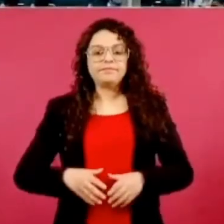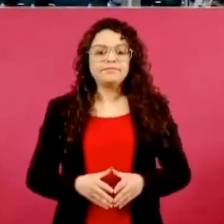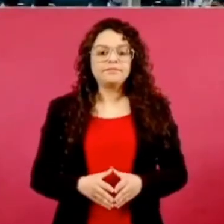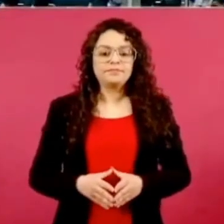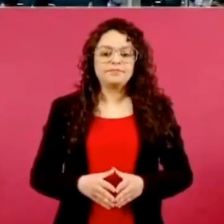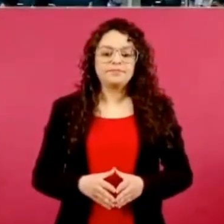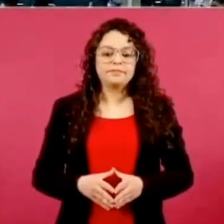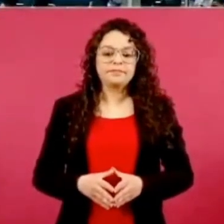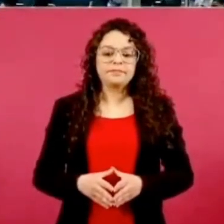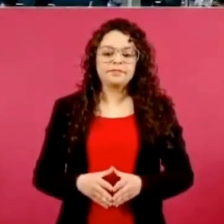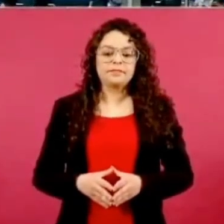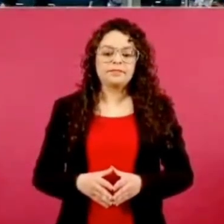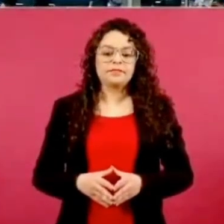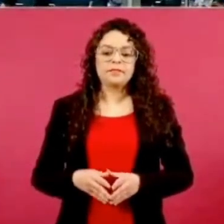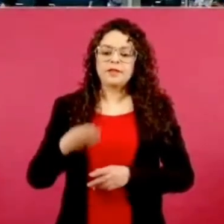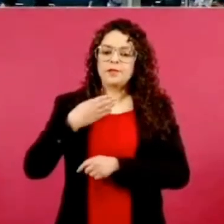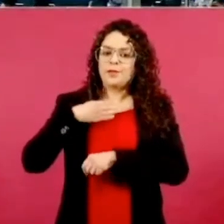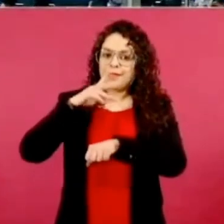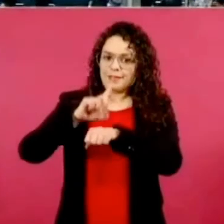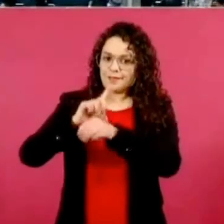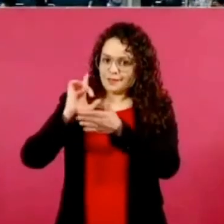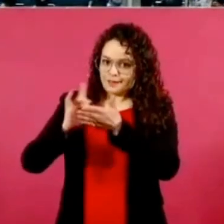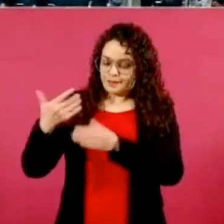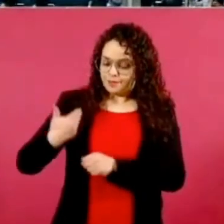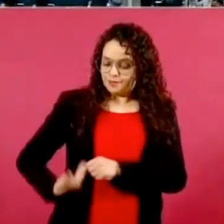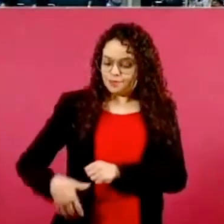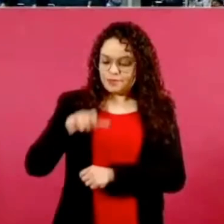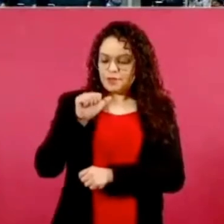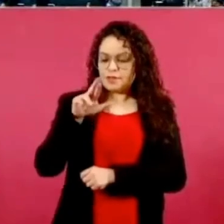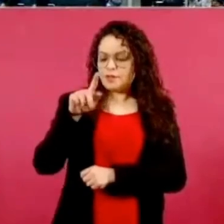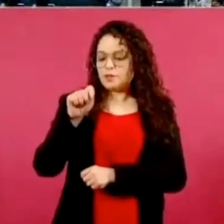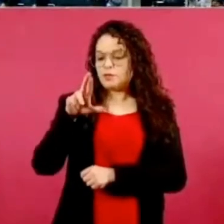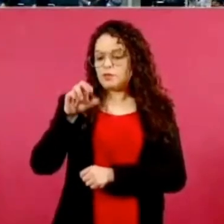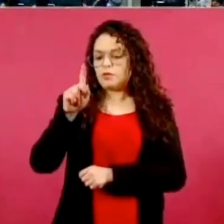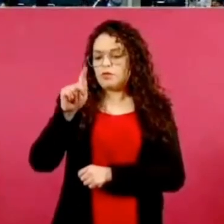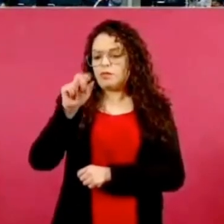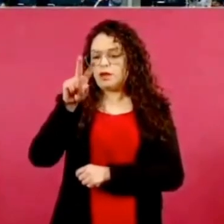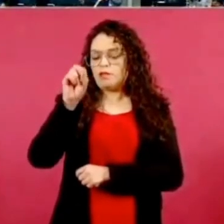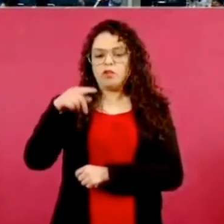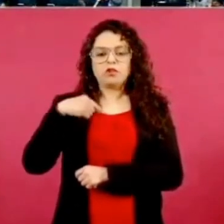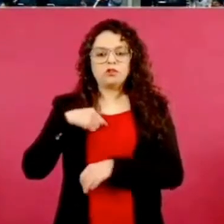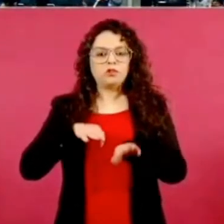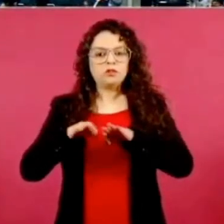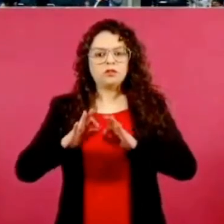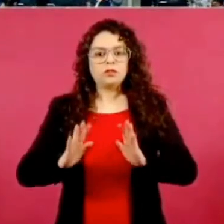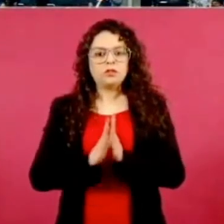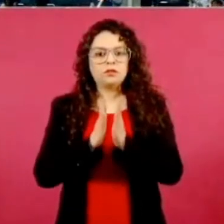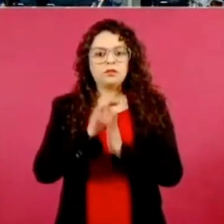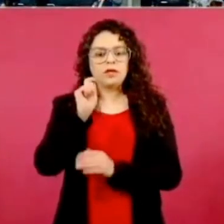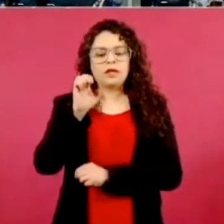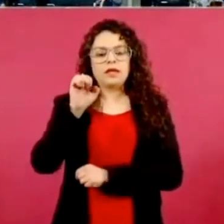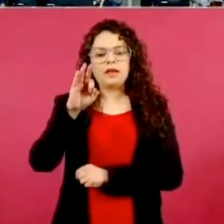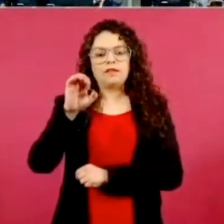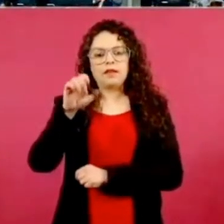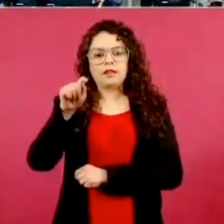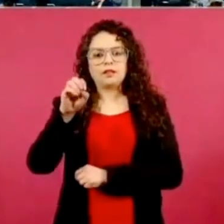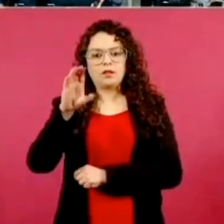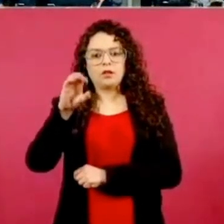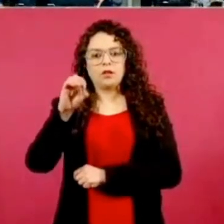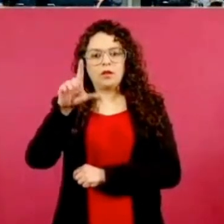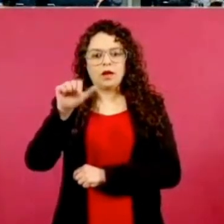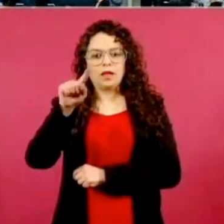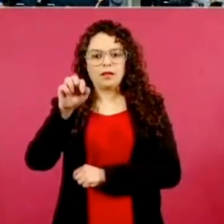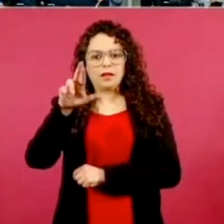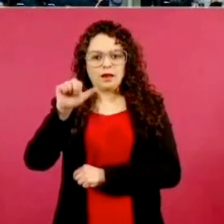Gracias. Buenos días, Arturo Pavón, colaborador de Efecto Colateral y del Chapucero.